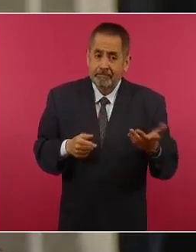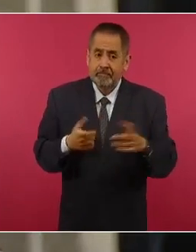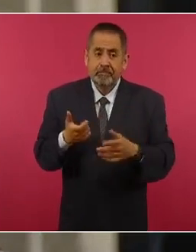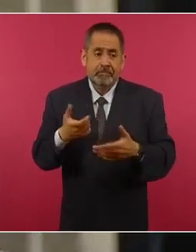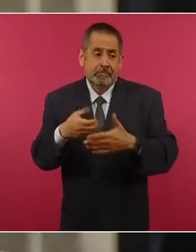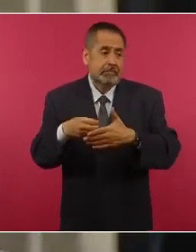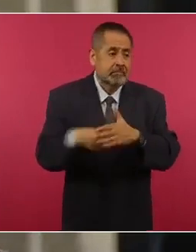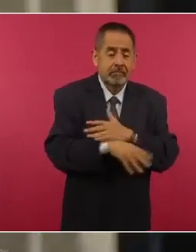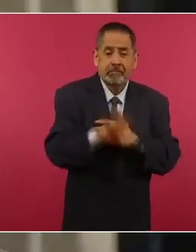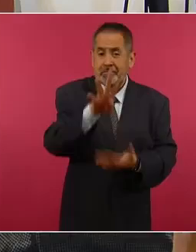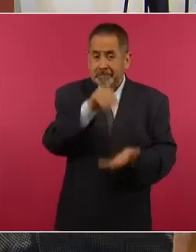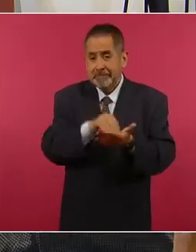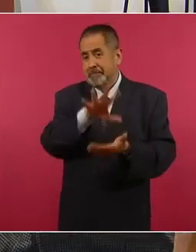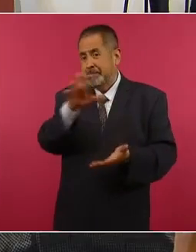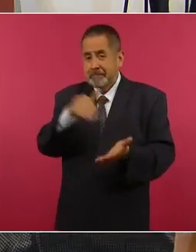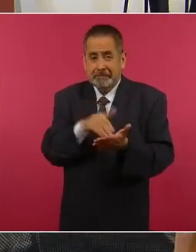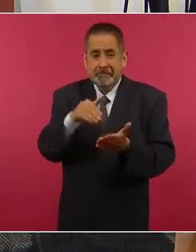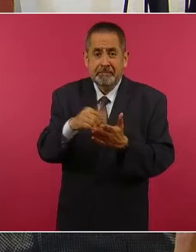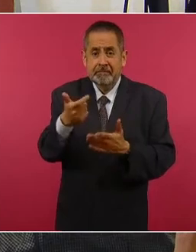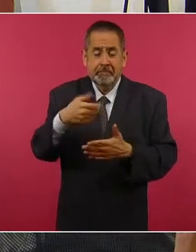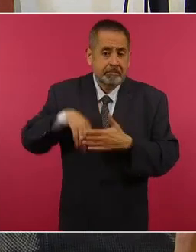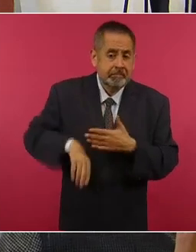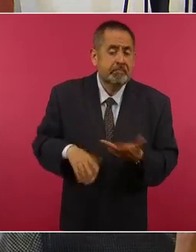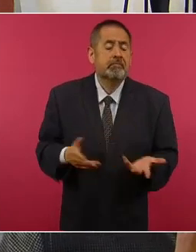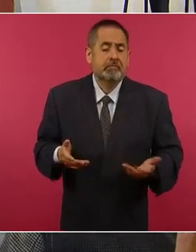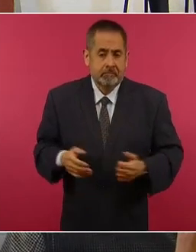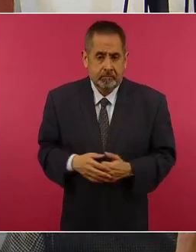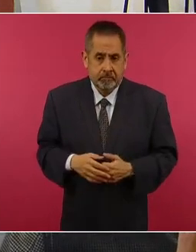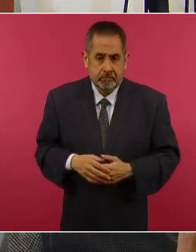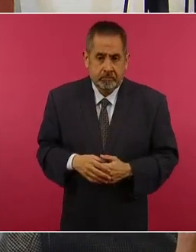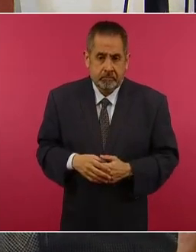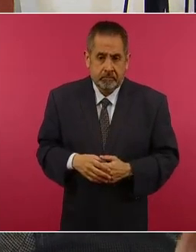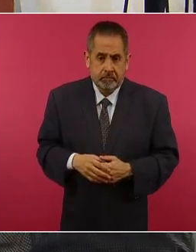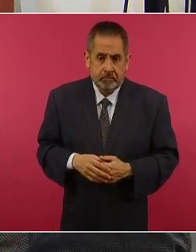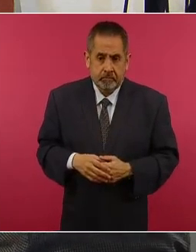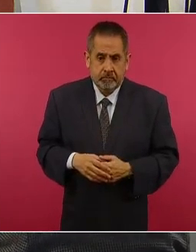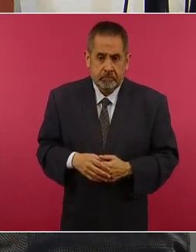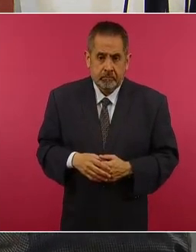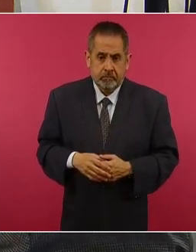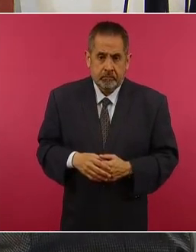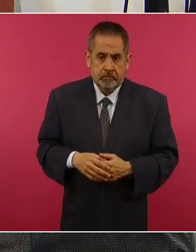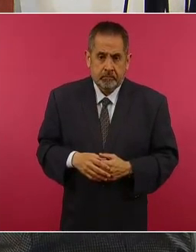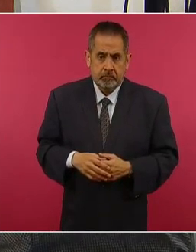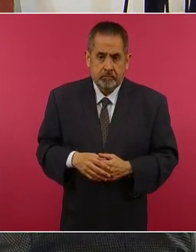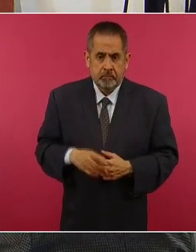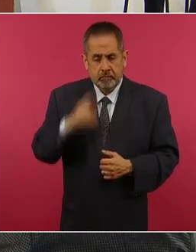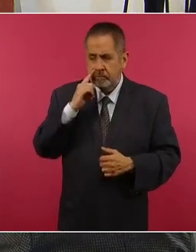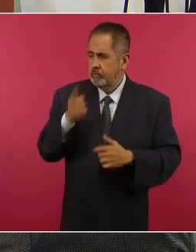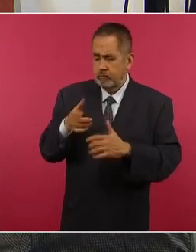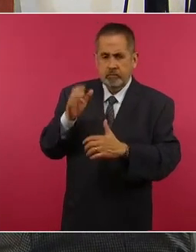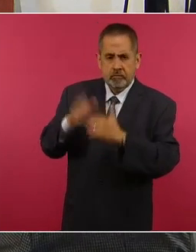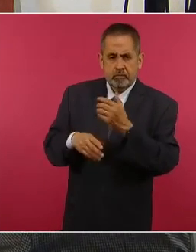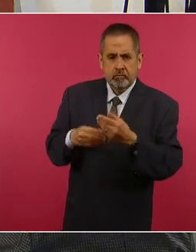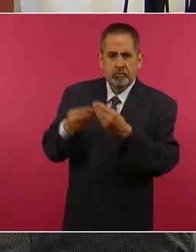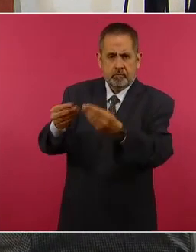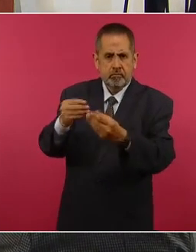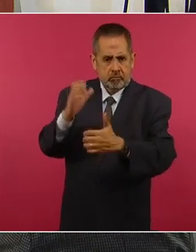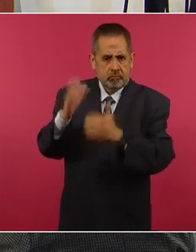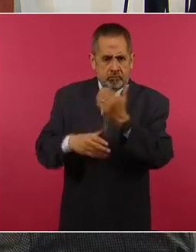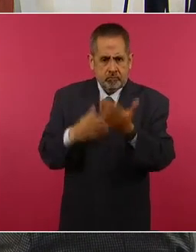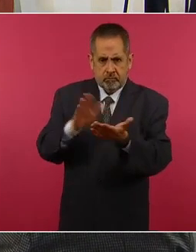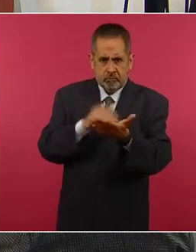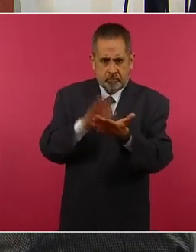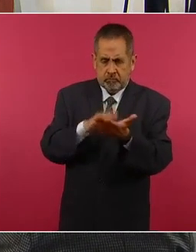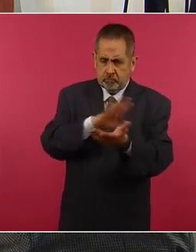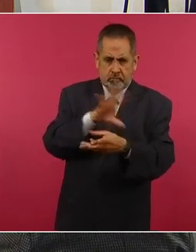por 4,500 millones de pesos, presidente. Sí, está autorizado. O sea, ahora que terminen, le entregas la información.